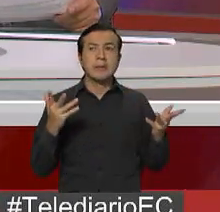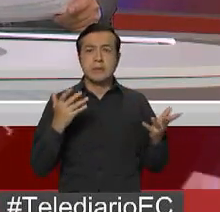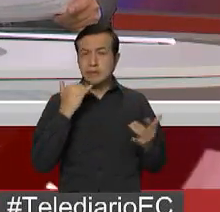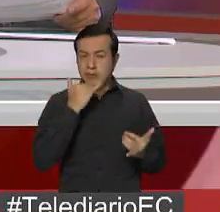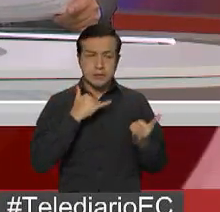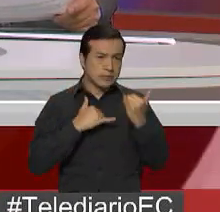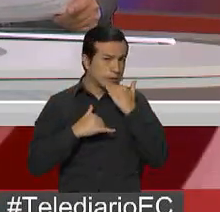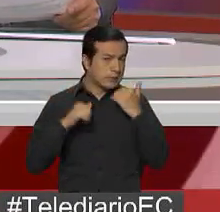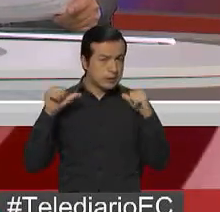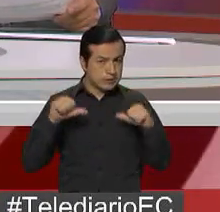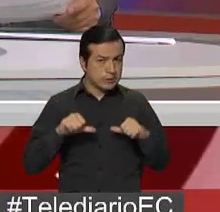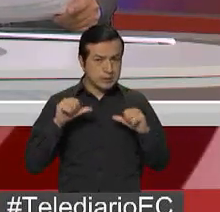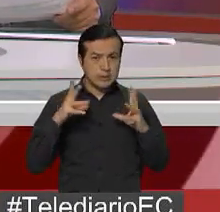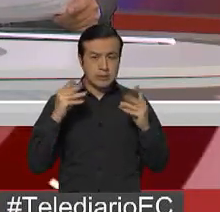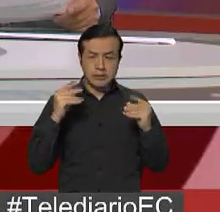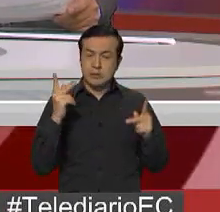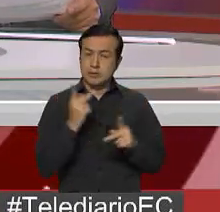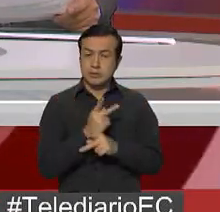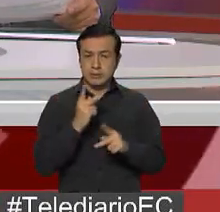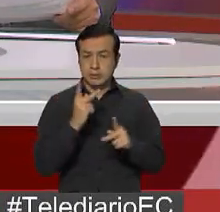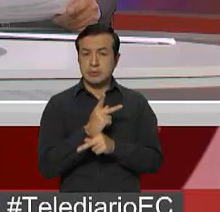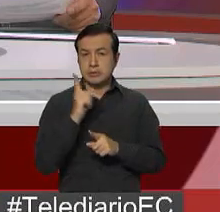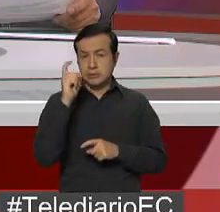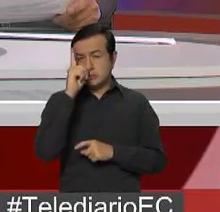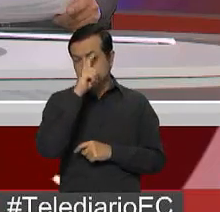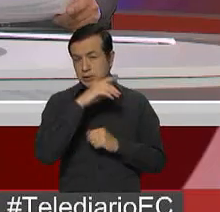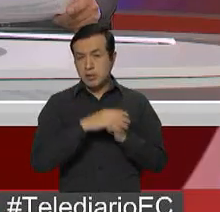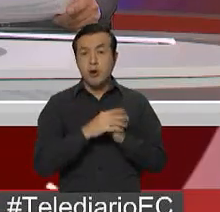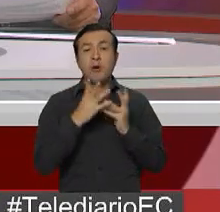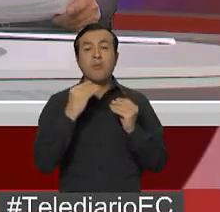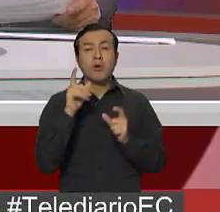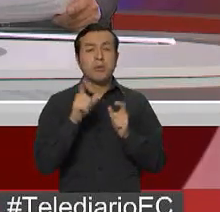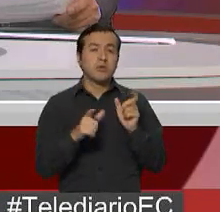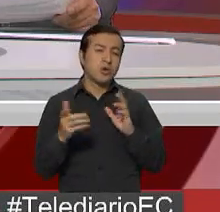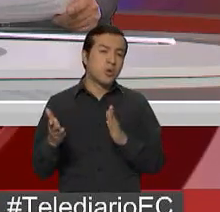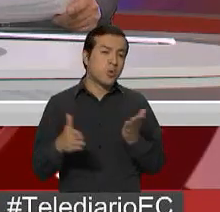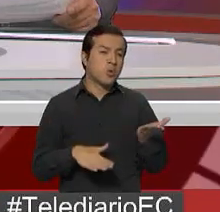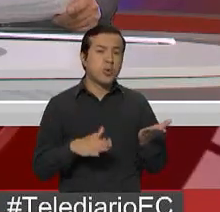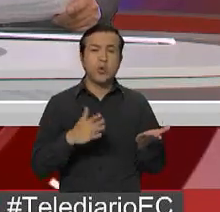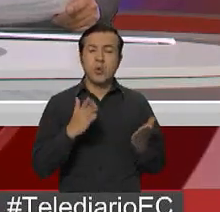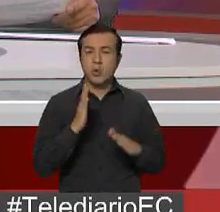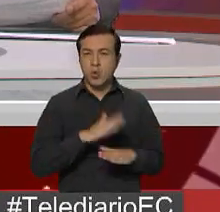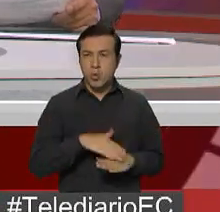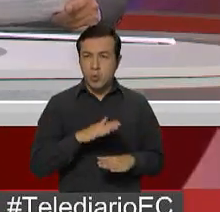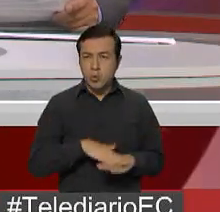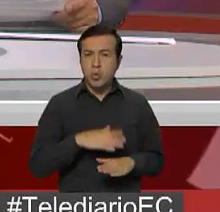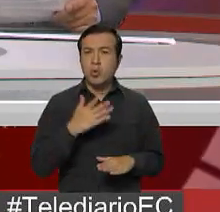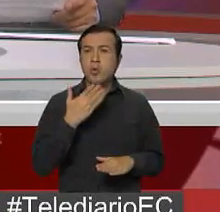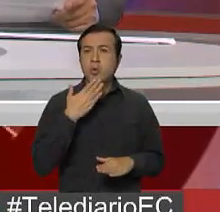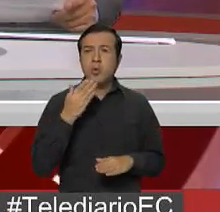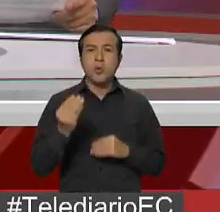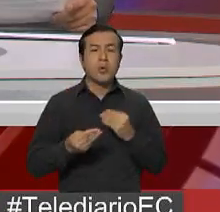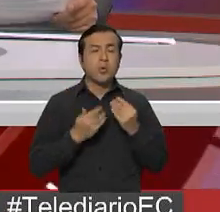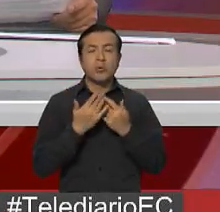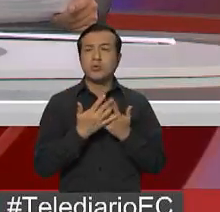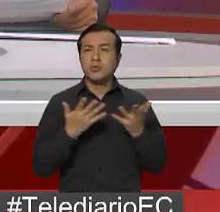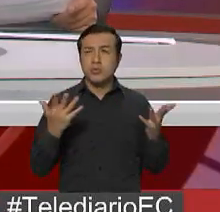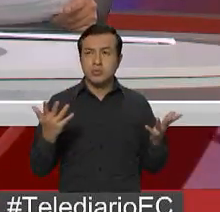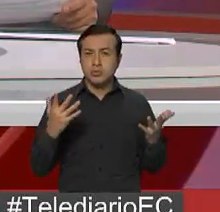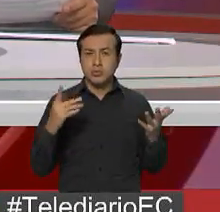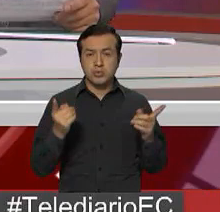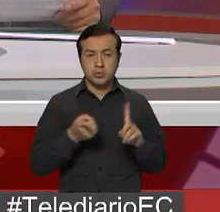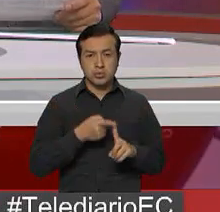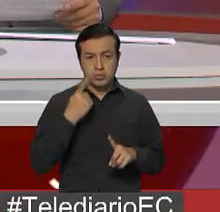dolosas en medio de tantas tragedias de tanto dolor y tantas personas que fallecen a causa de un sistema que se vea amenazado no solamente por el móvil